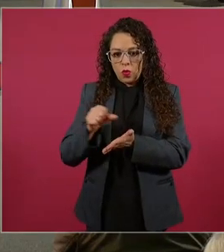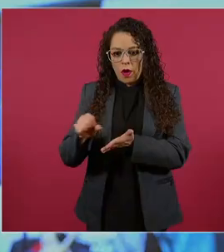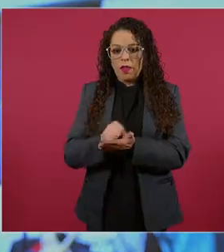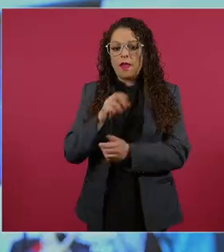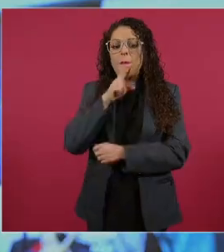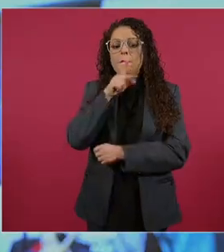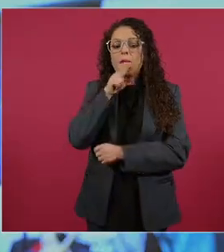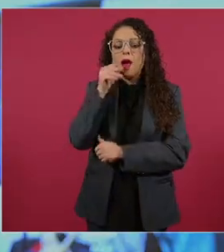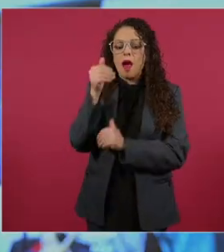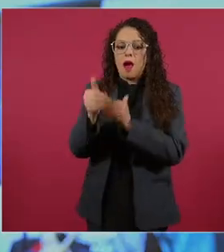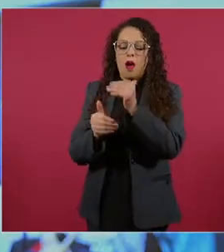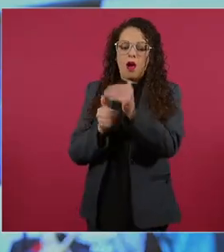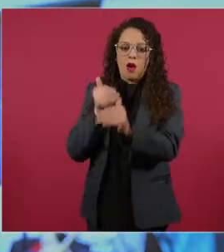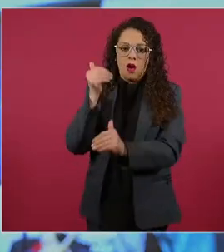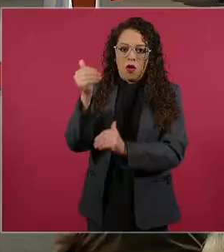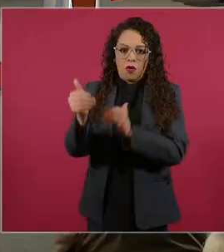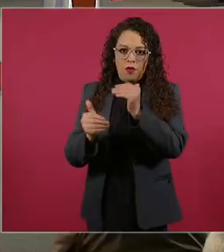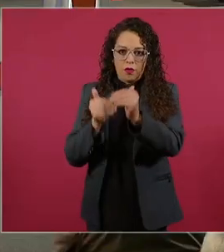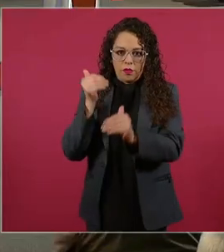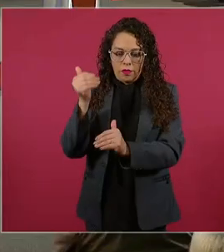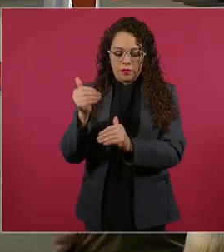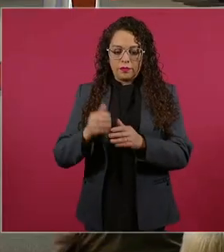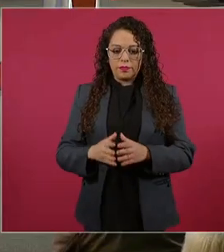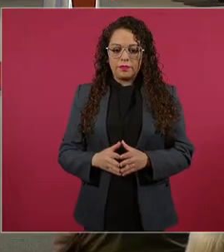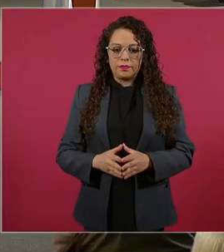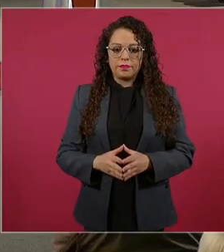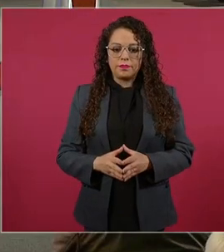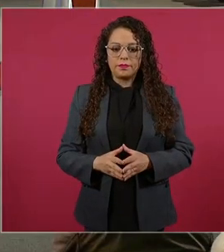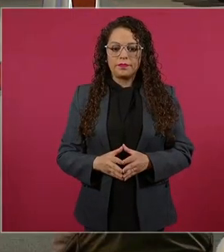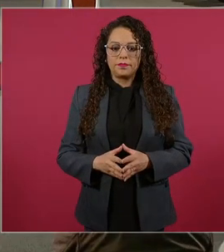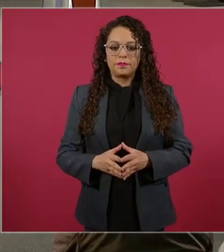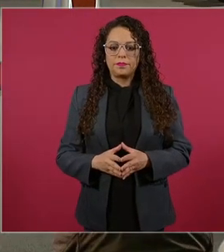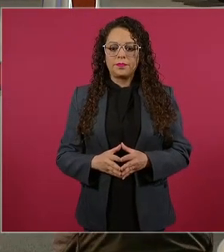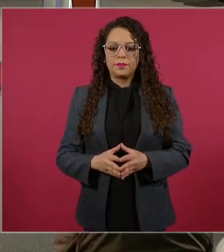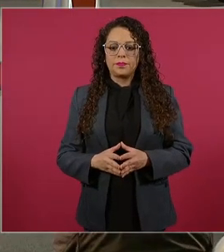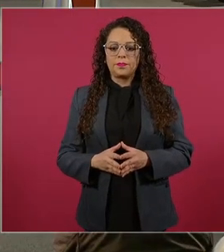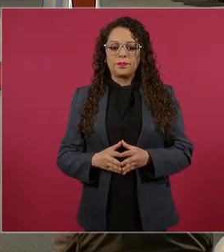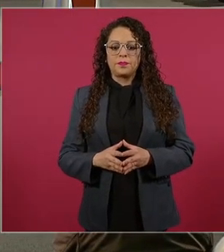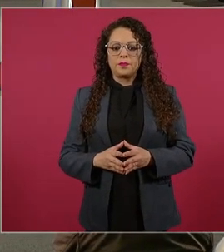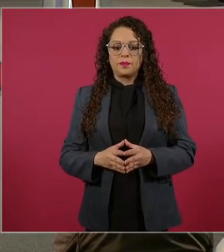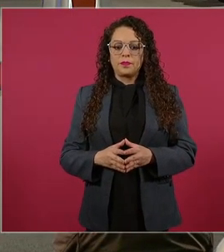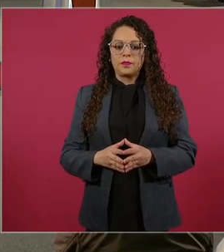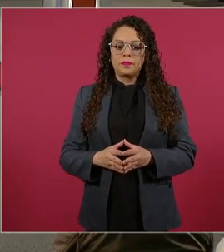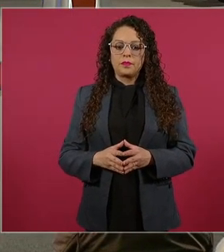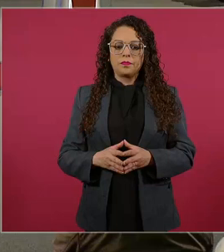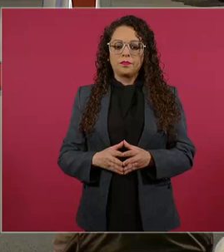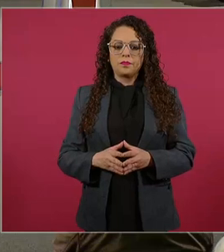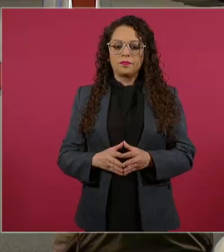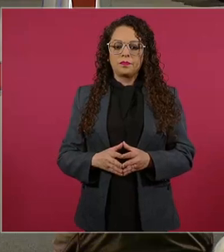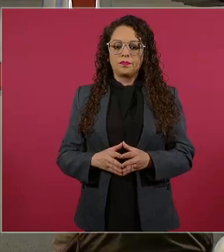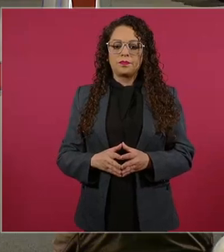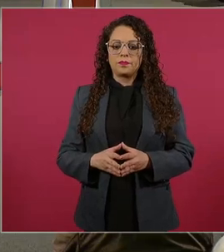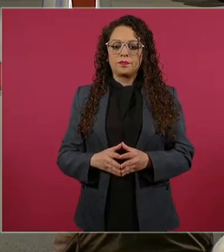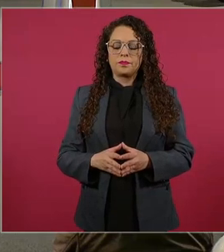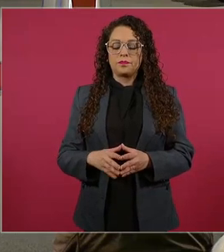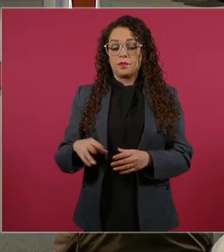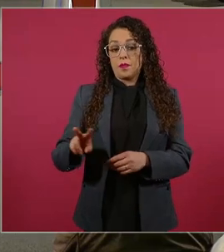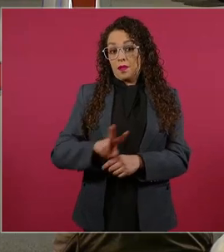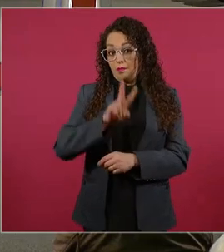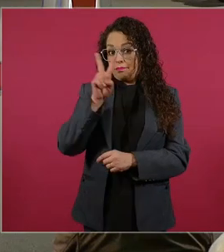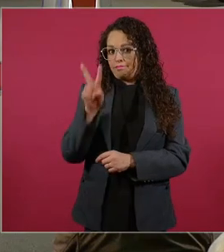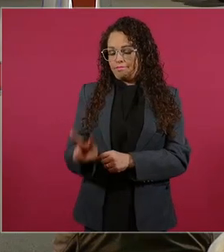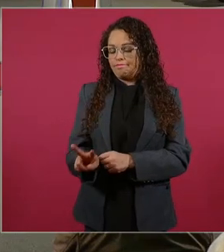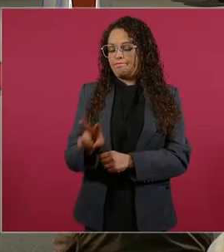más con una mejor retribución. Al final de cuentas, es pues un orgullo